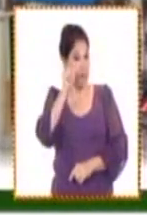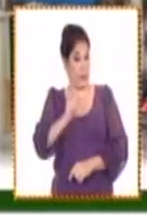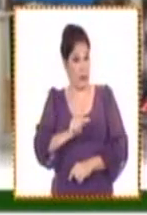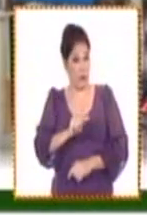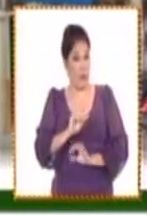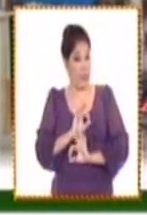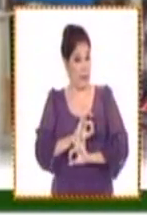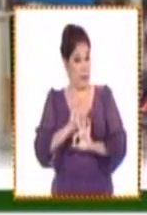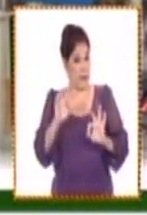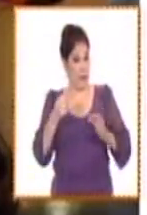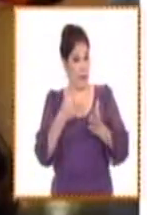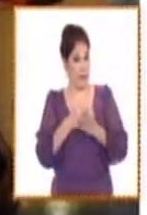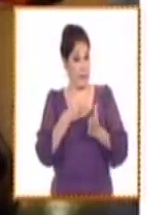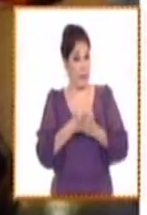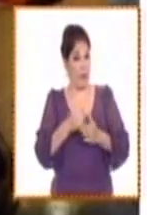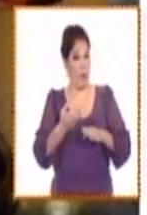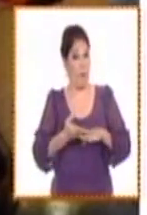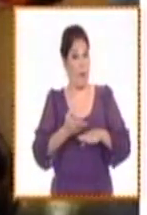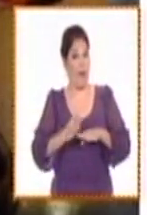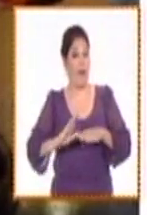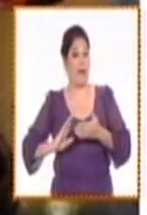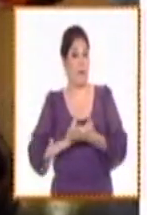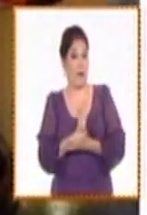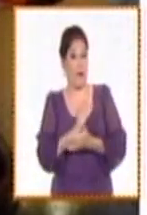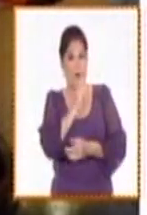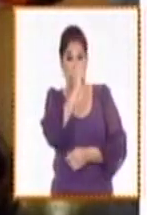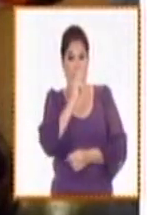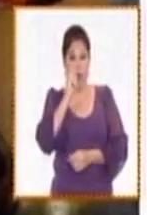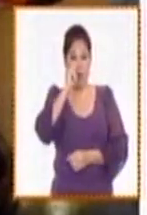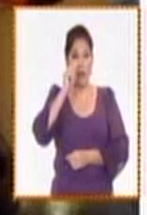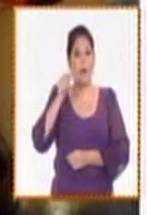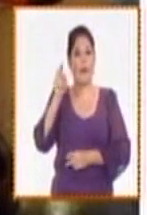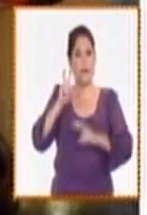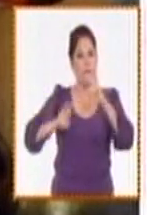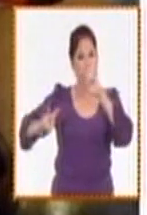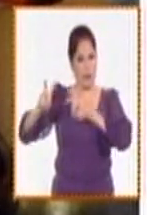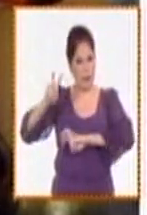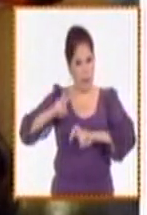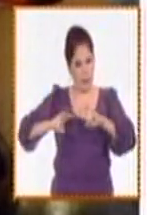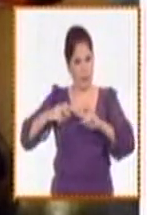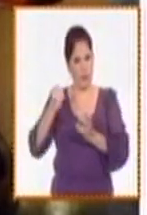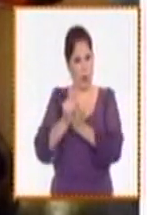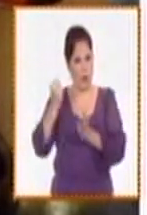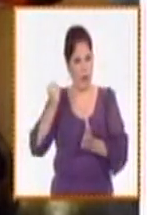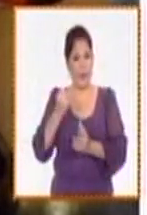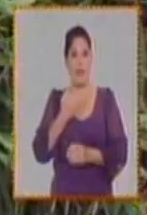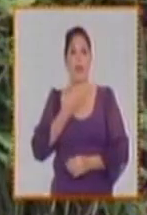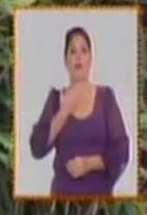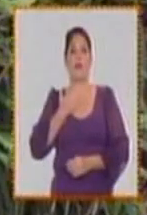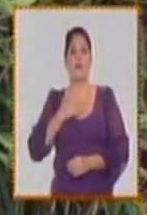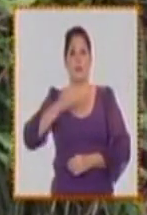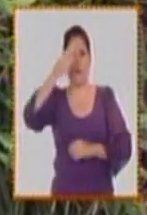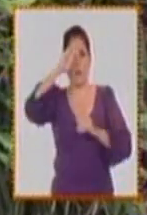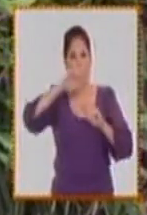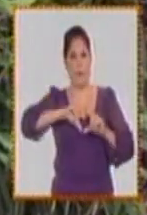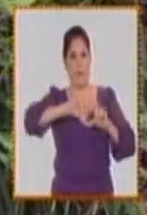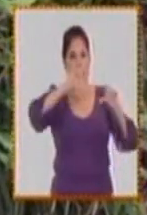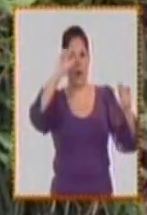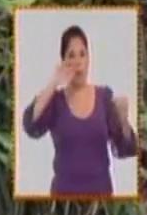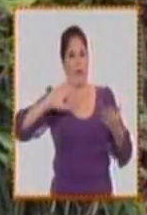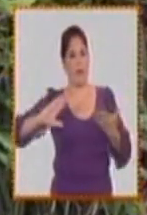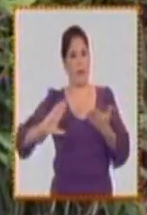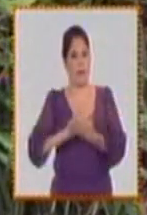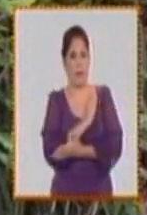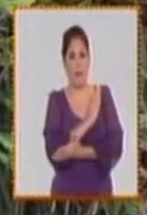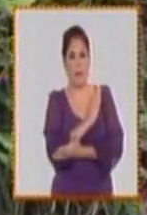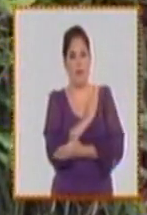de enfrentamiento antidrogas de la Dirección Técnica de Investigaciones confirma la voluntad política del gobierno cubano de